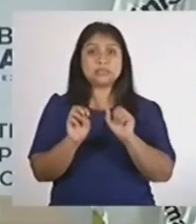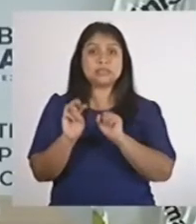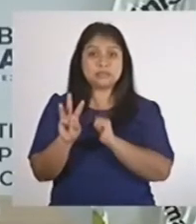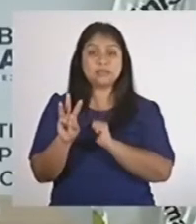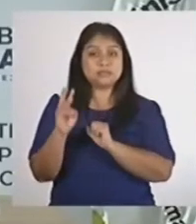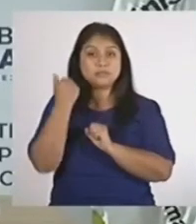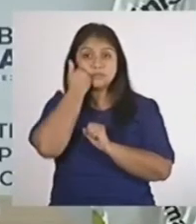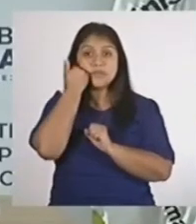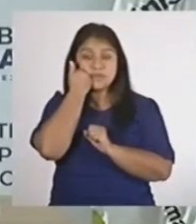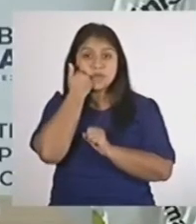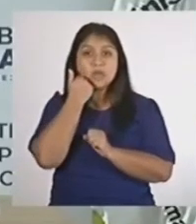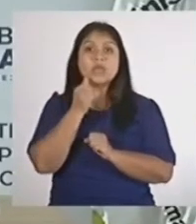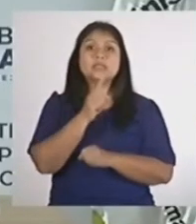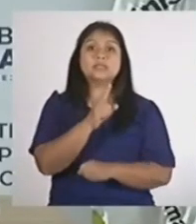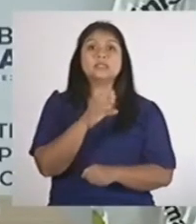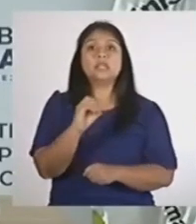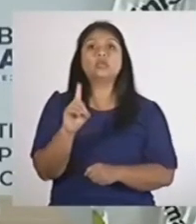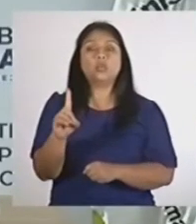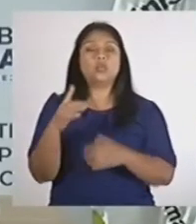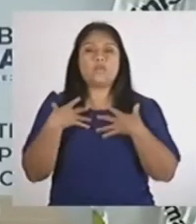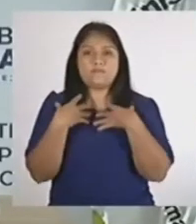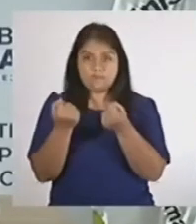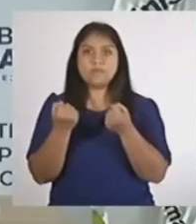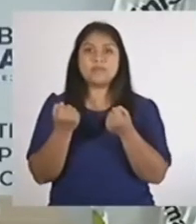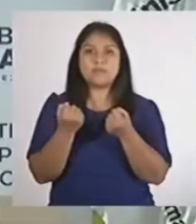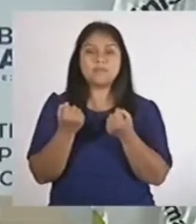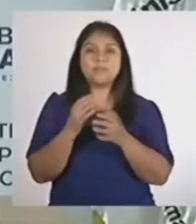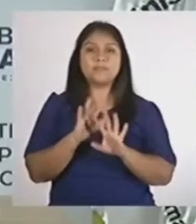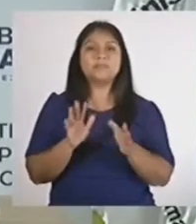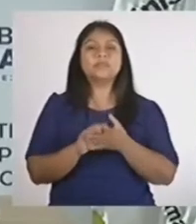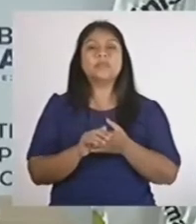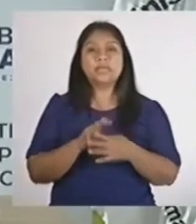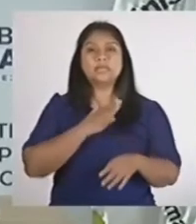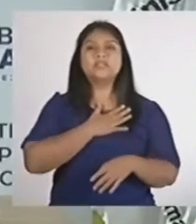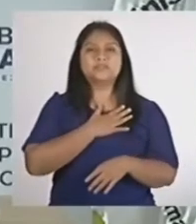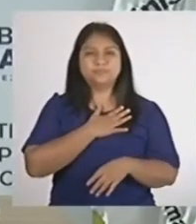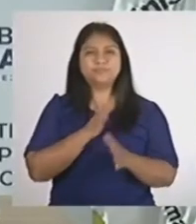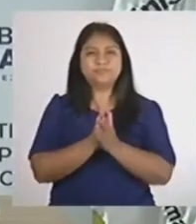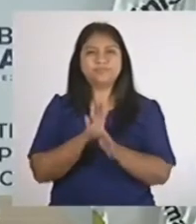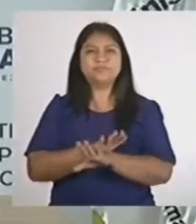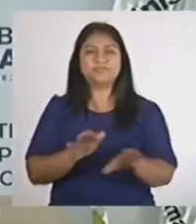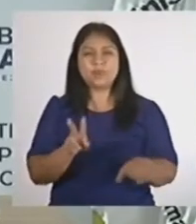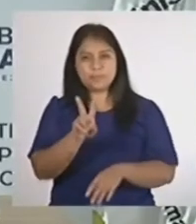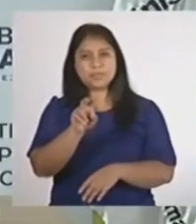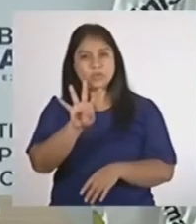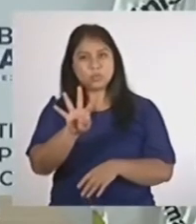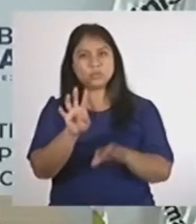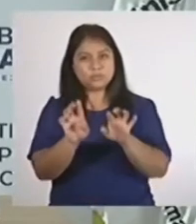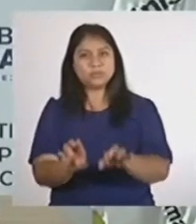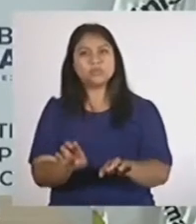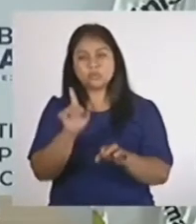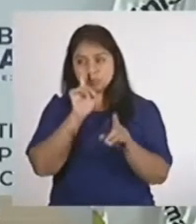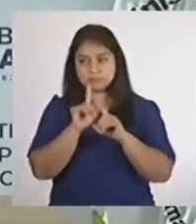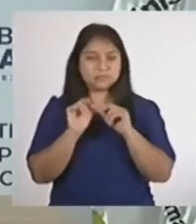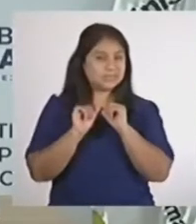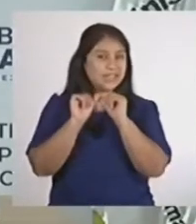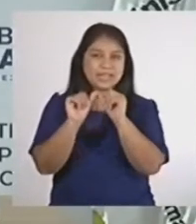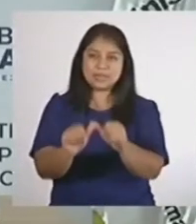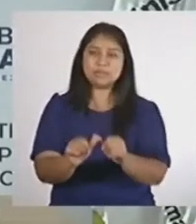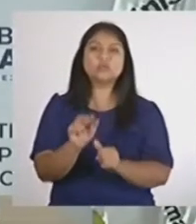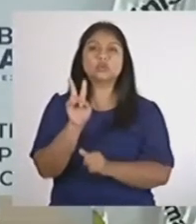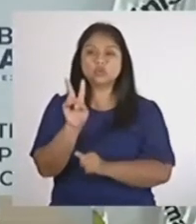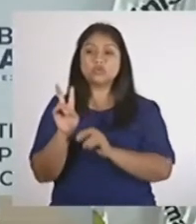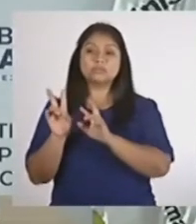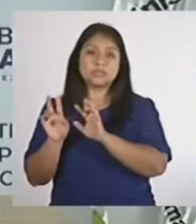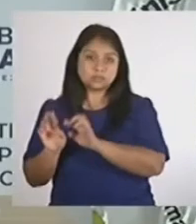casos activos, 101 pacientes recuperados. Lamentamos el fallecimiento de 24 personas y continuamos